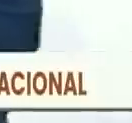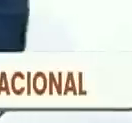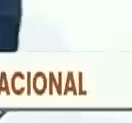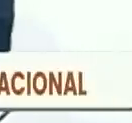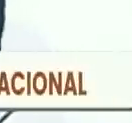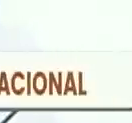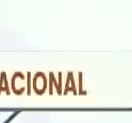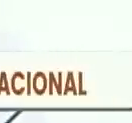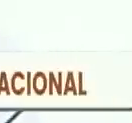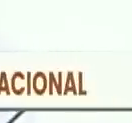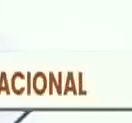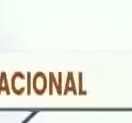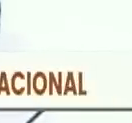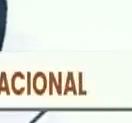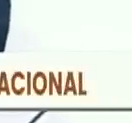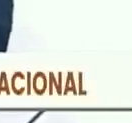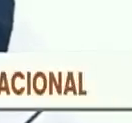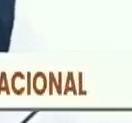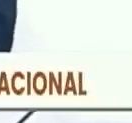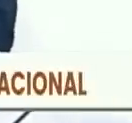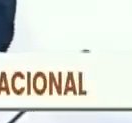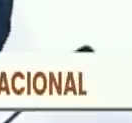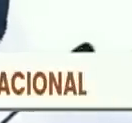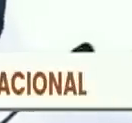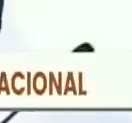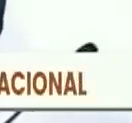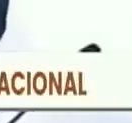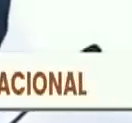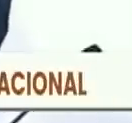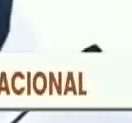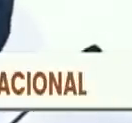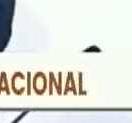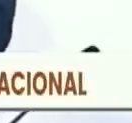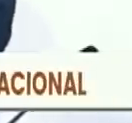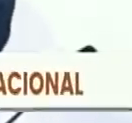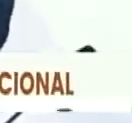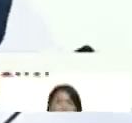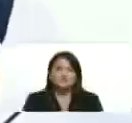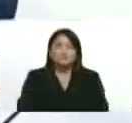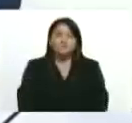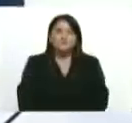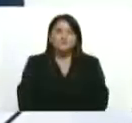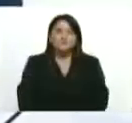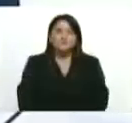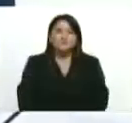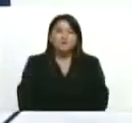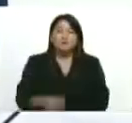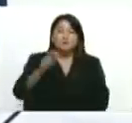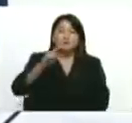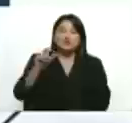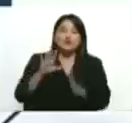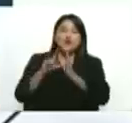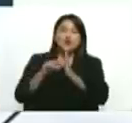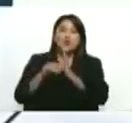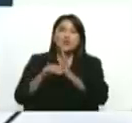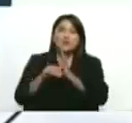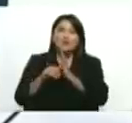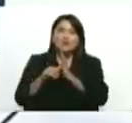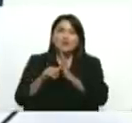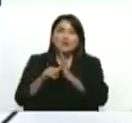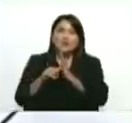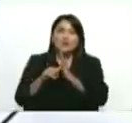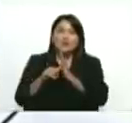Ustedes lo saben, porque algunos de ustedes lo conocen. Un borracho, un alcohólico, un corrupto, un ladrón, que se robó toda la plata de la Fundación